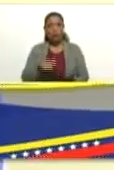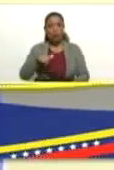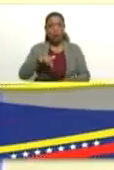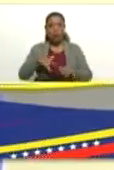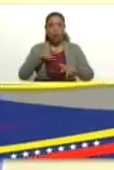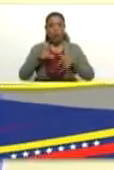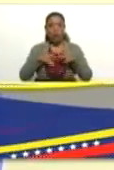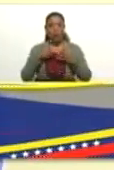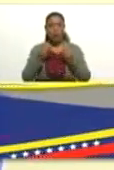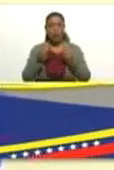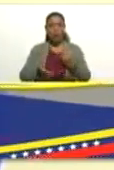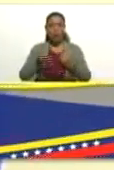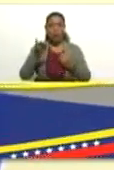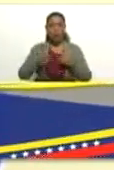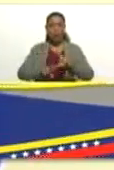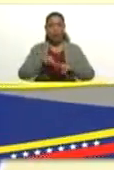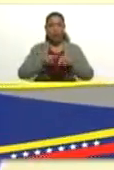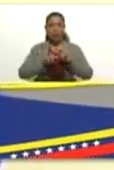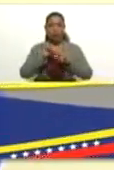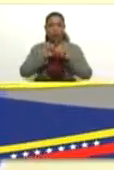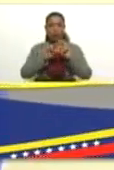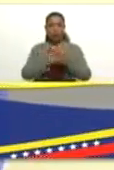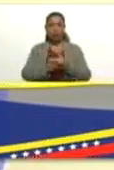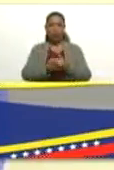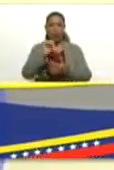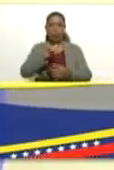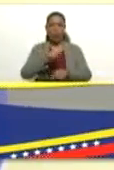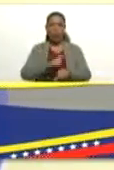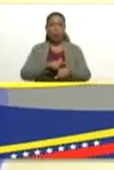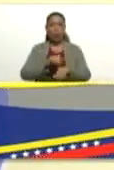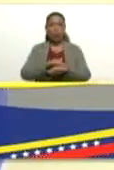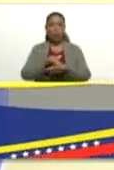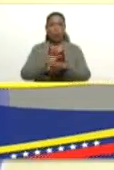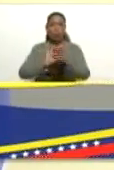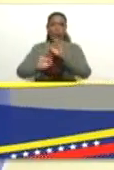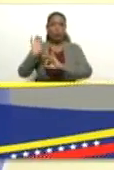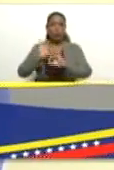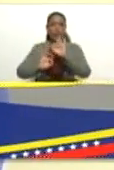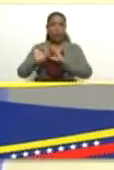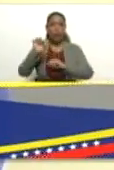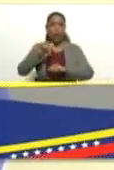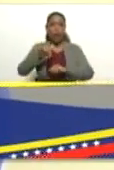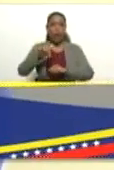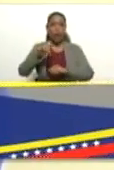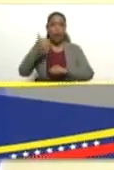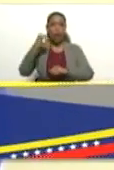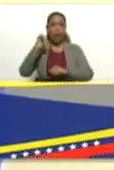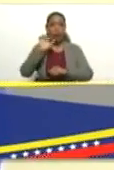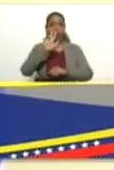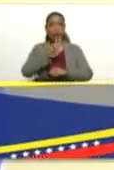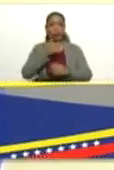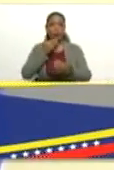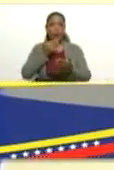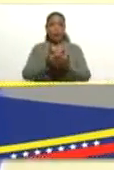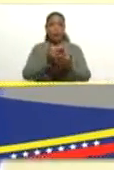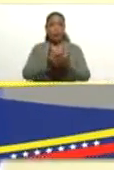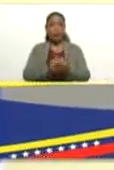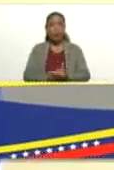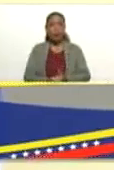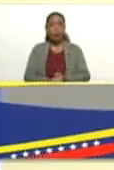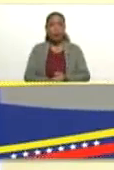de mucha importancia en la construcción. Ahorita el ministro me estaba diciendo que él trae aquí tres propuestas